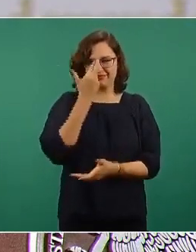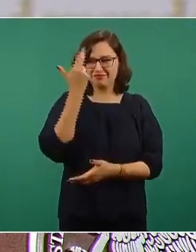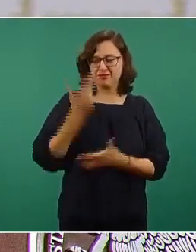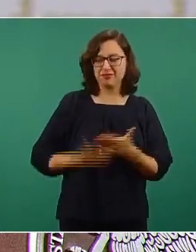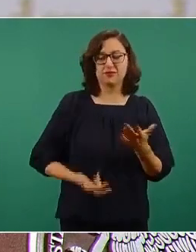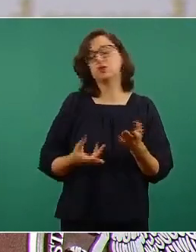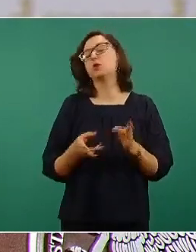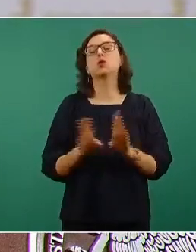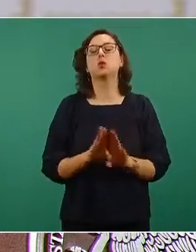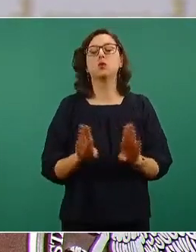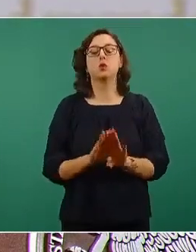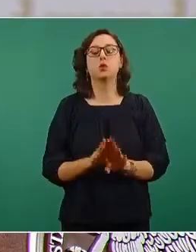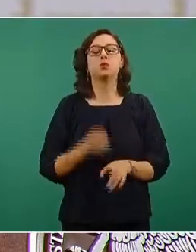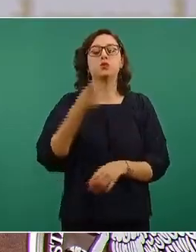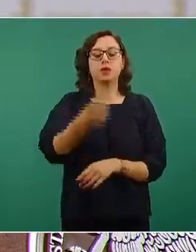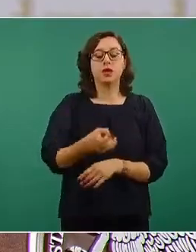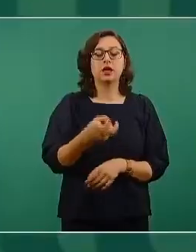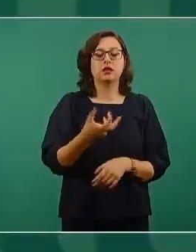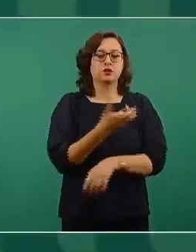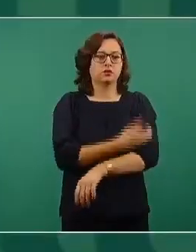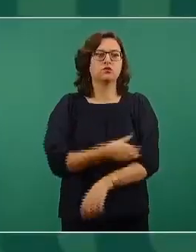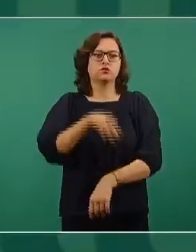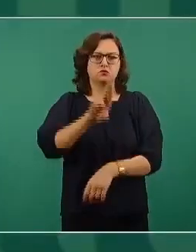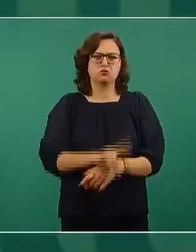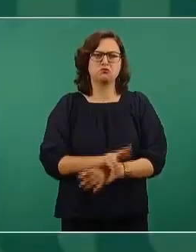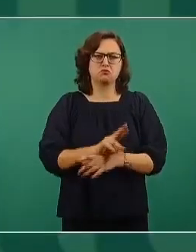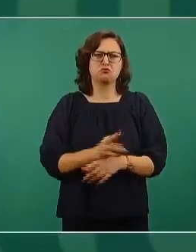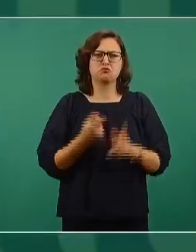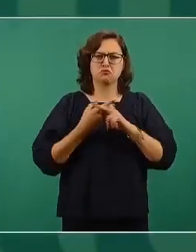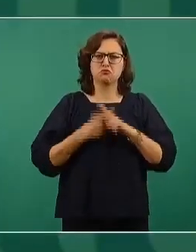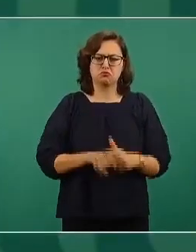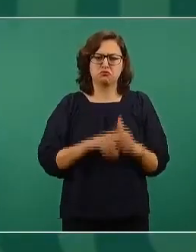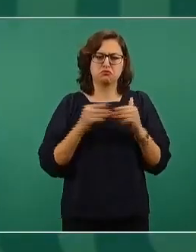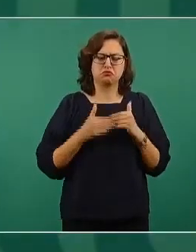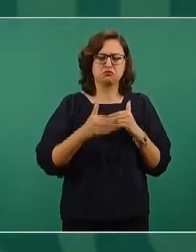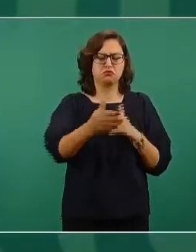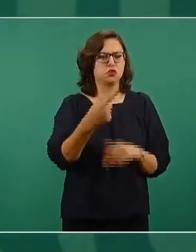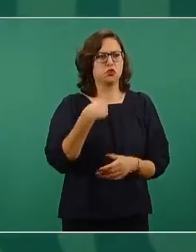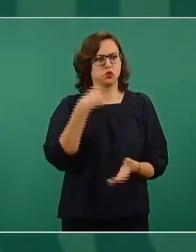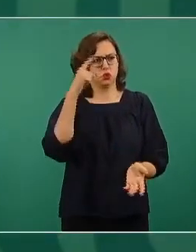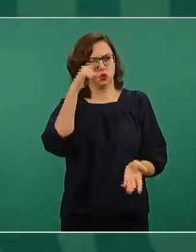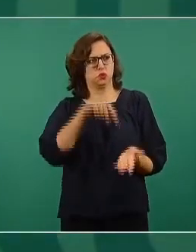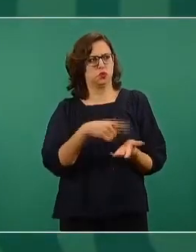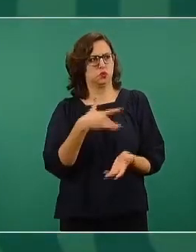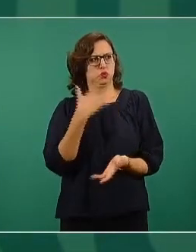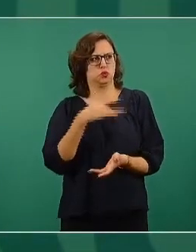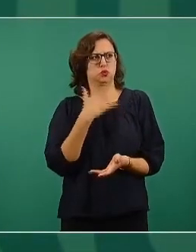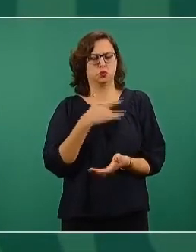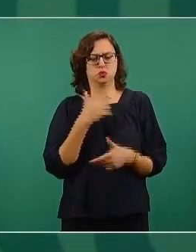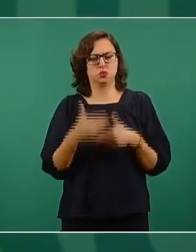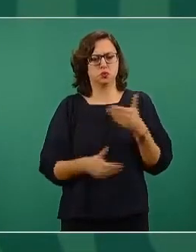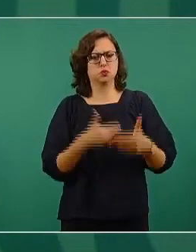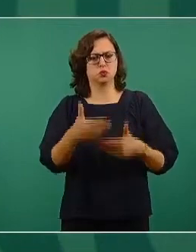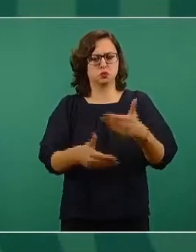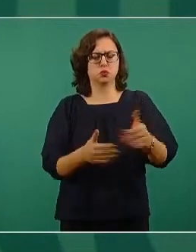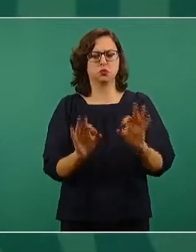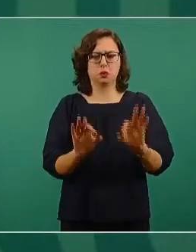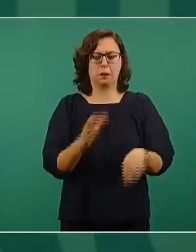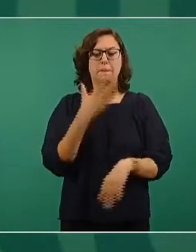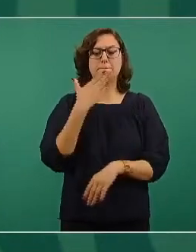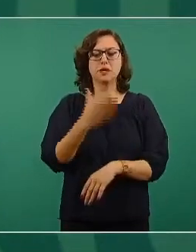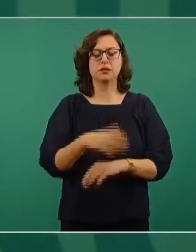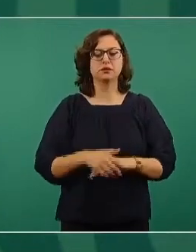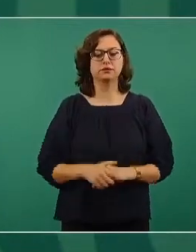personas. Estamos coordinados y creo que se han dado buenos resultados en este asunto, y lo